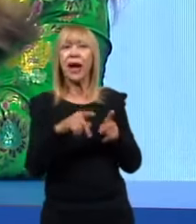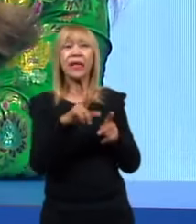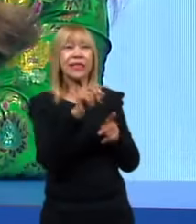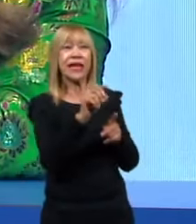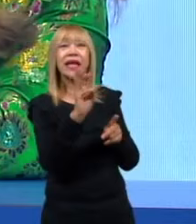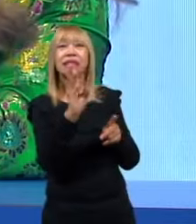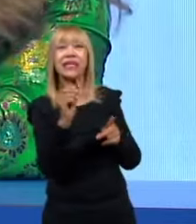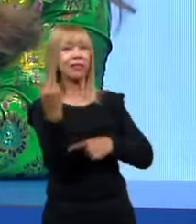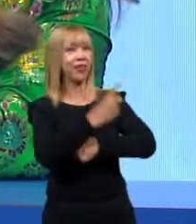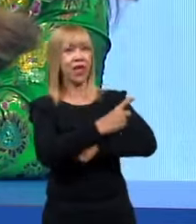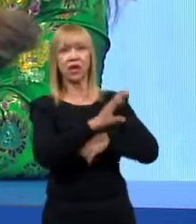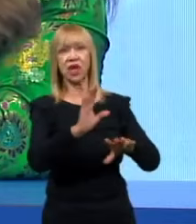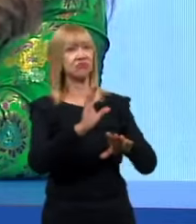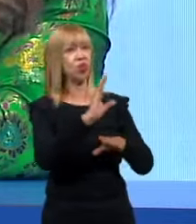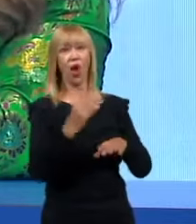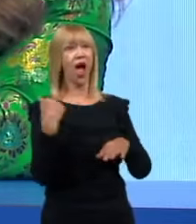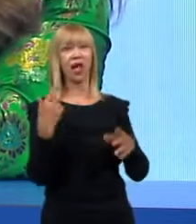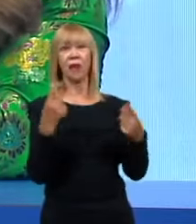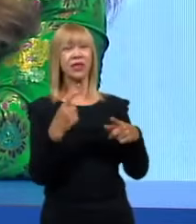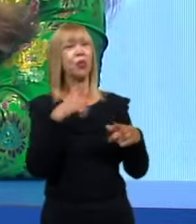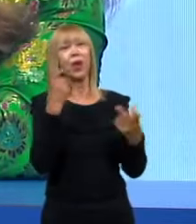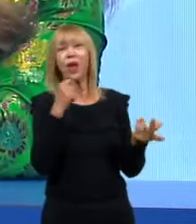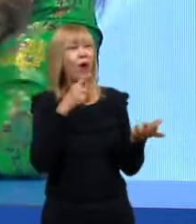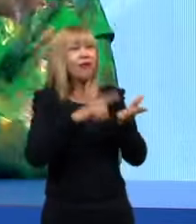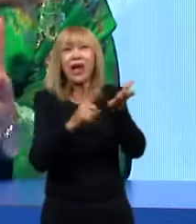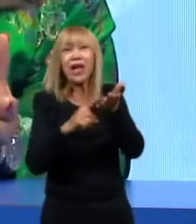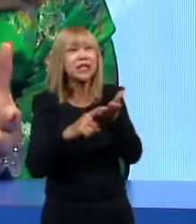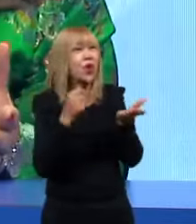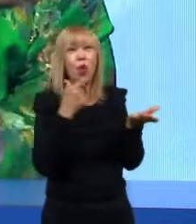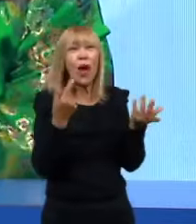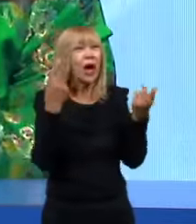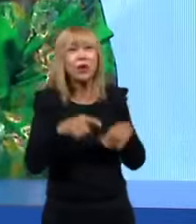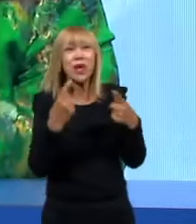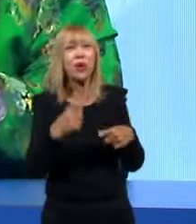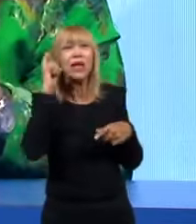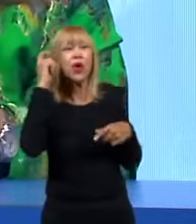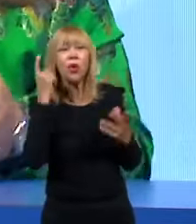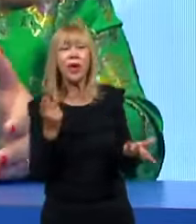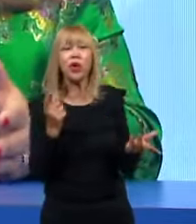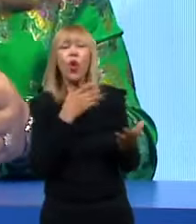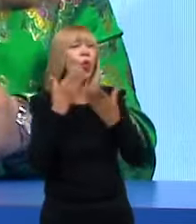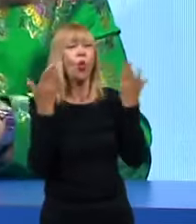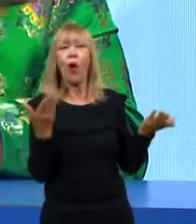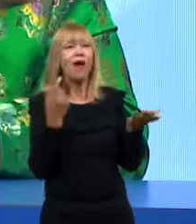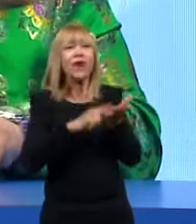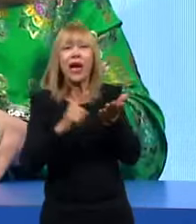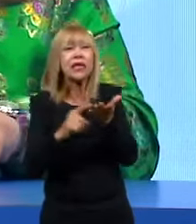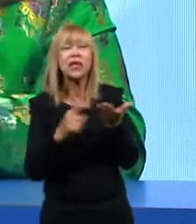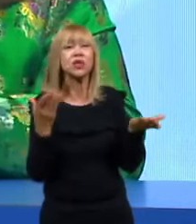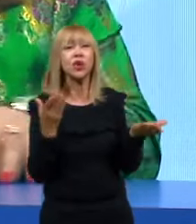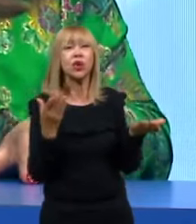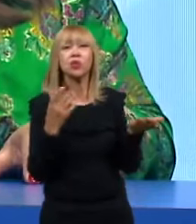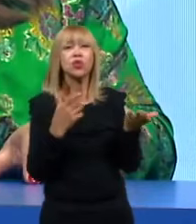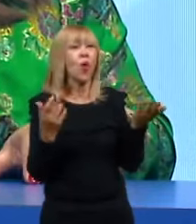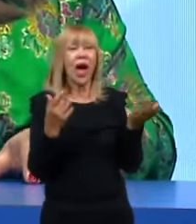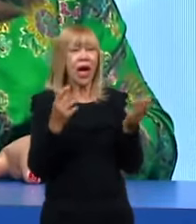y 60 días. Eso nunca ha ocurrido. ¿Por qué? Porque no hay fiscalización, porque no hay consecuencias. En el gobierno no hay fiscalización, no hay